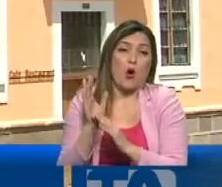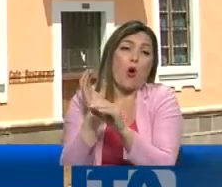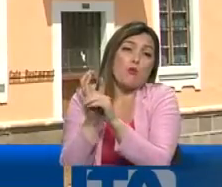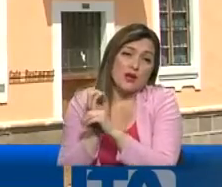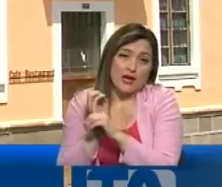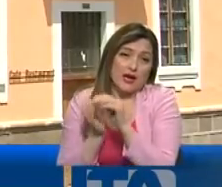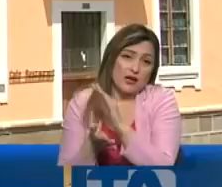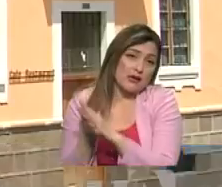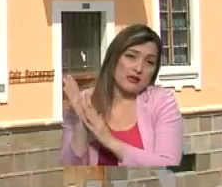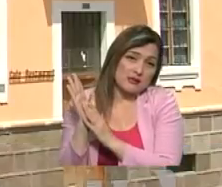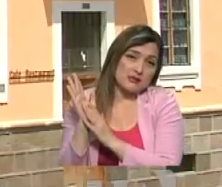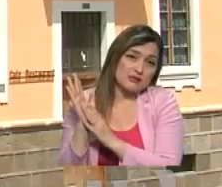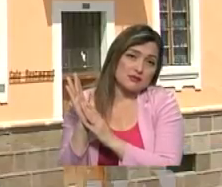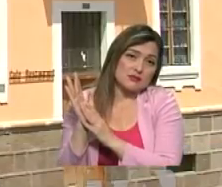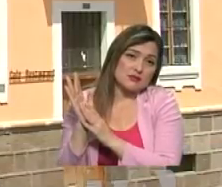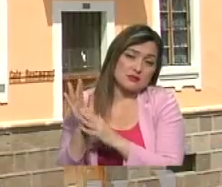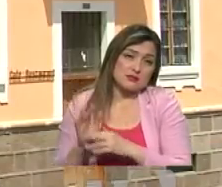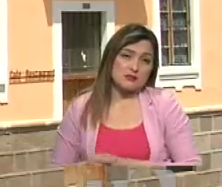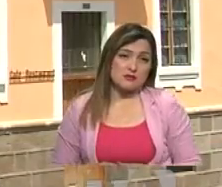forzados a irse.